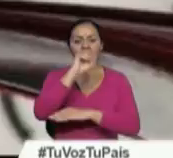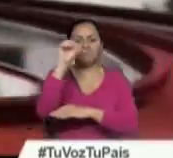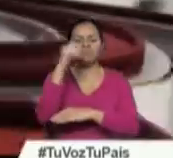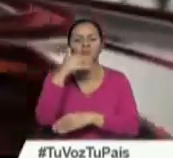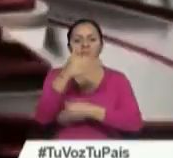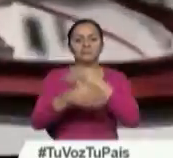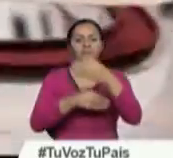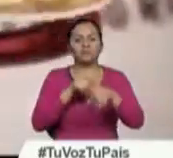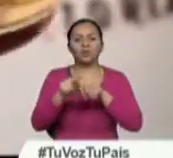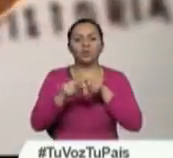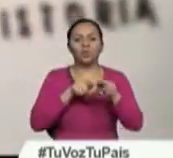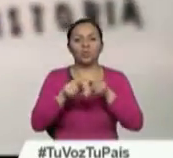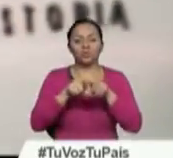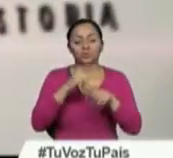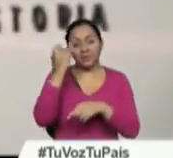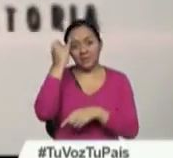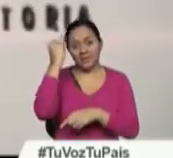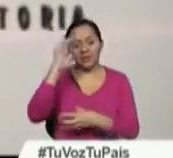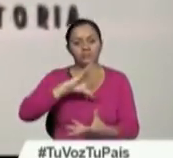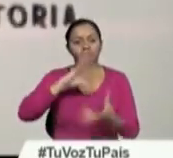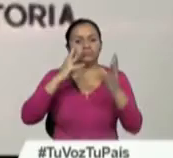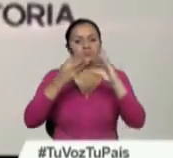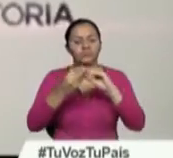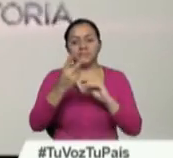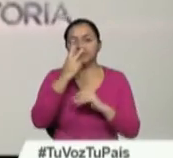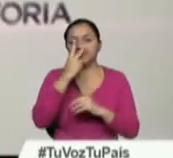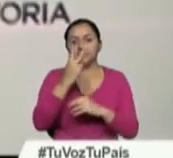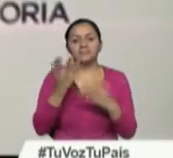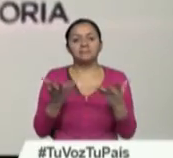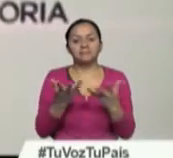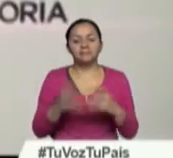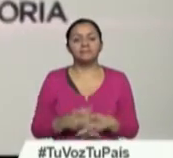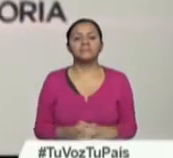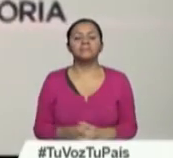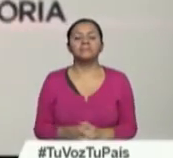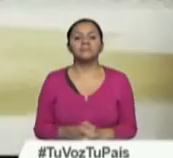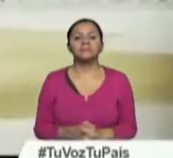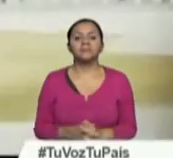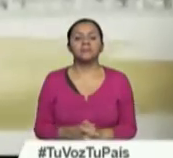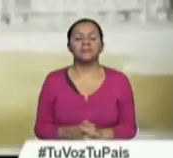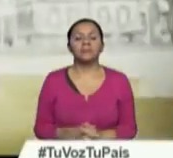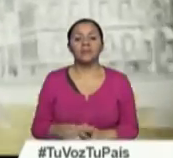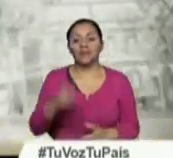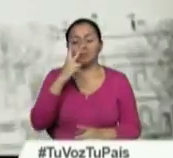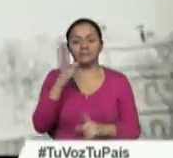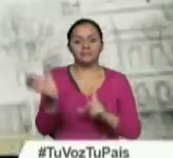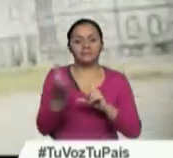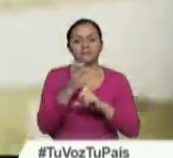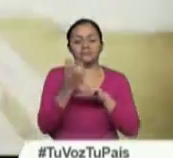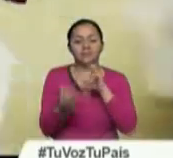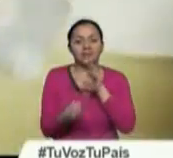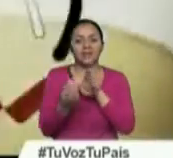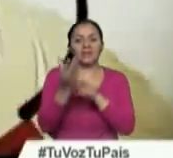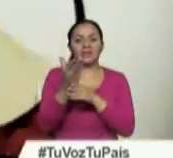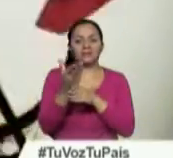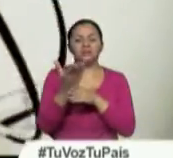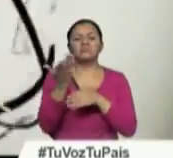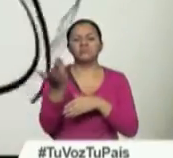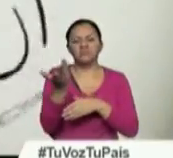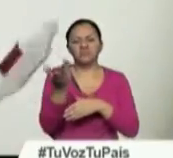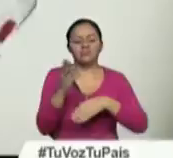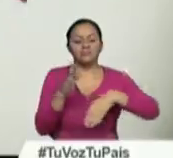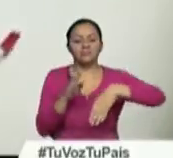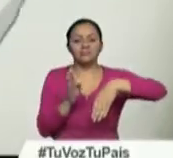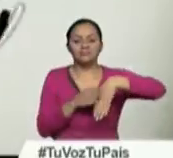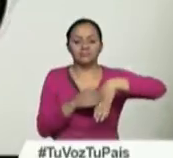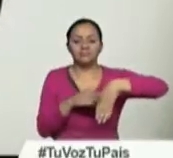concurso Una idea para cambiar la historia que promueve History Channel. Esto lo alcanzaron con su creación Hand Ice, un